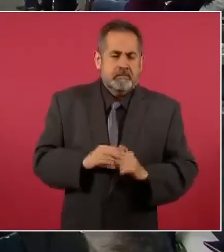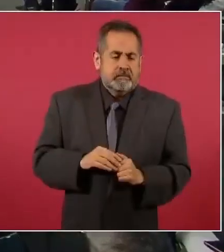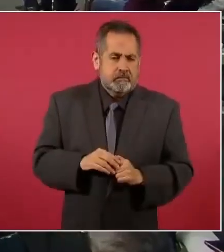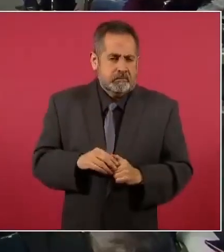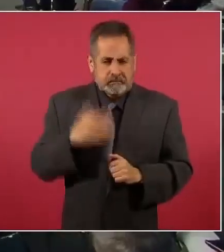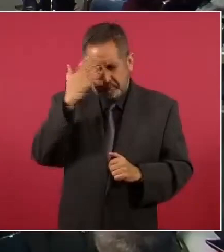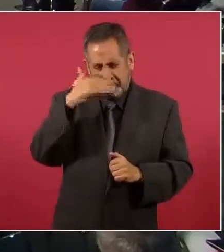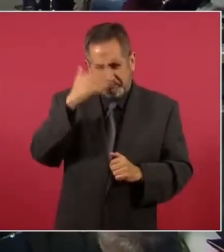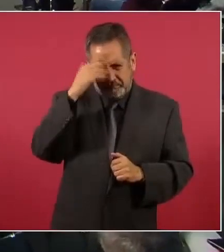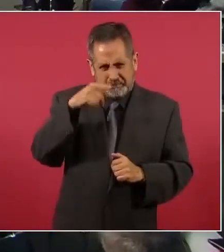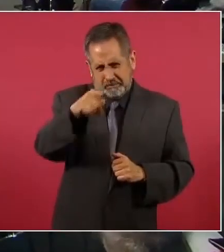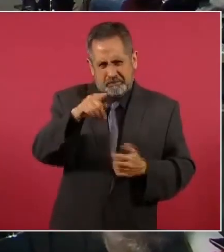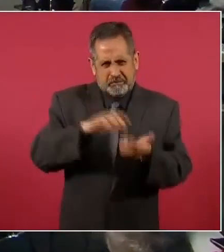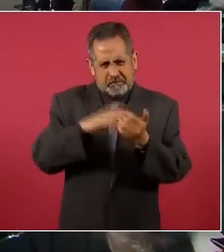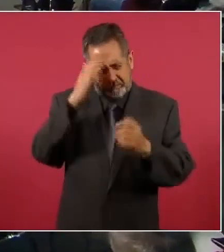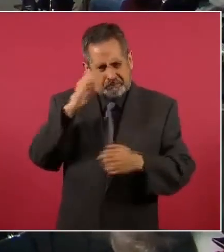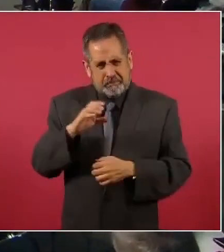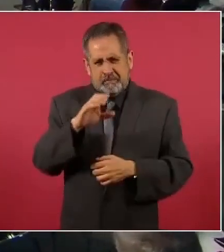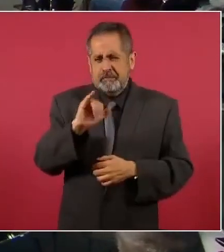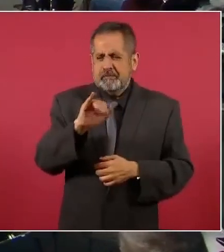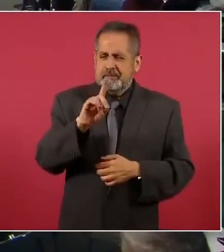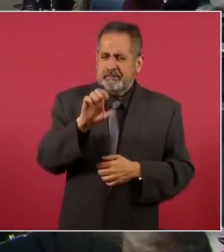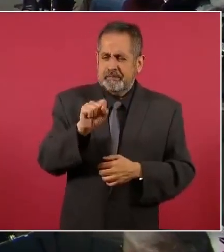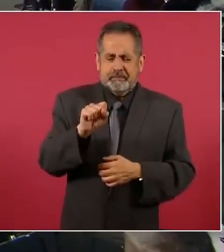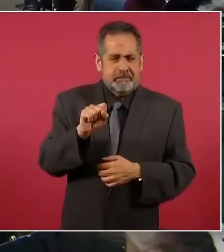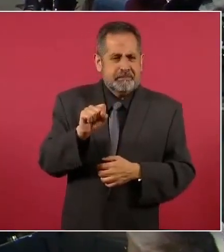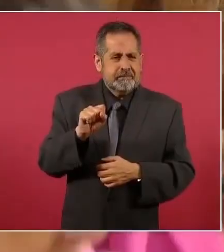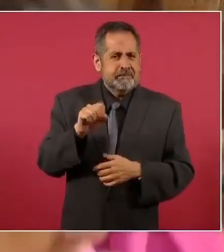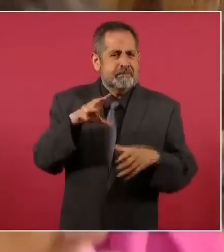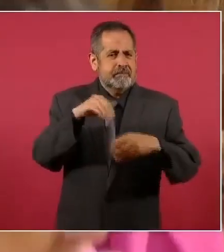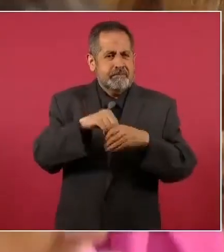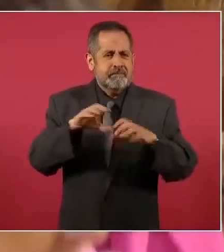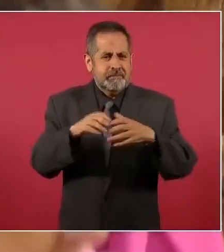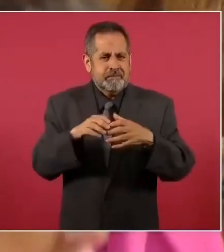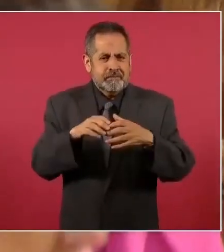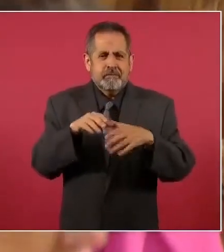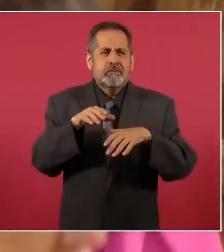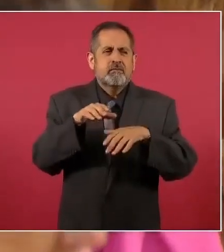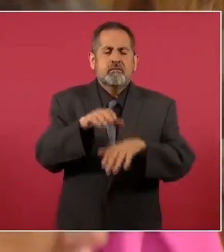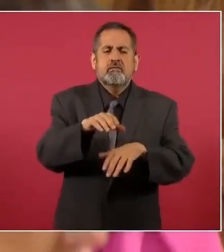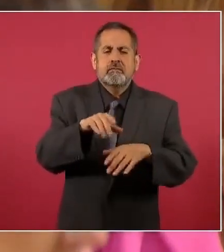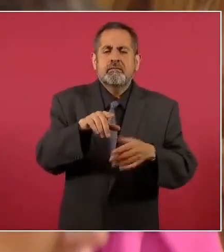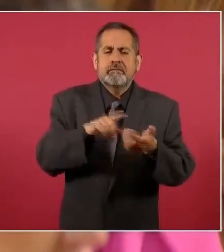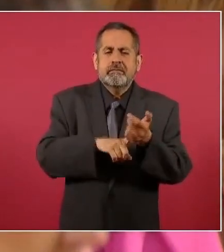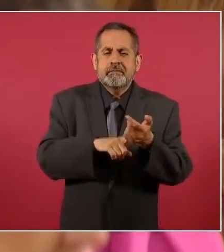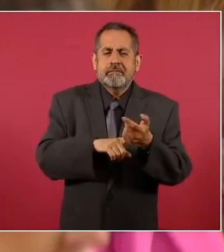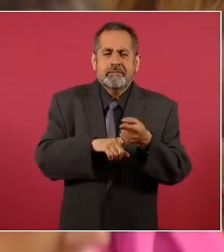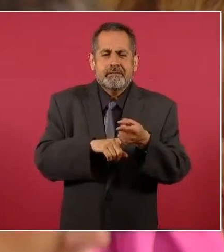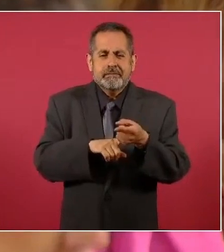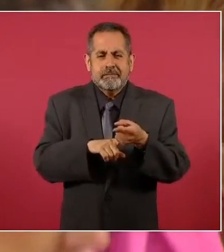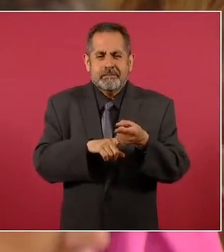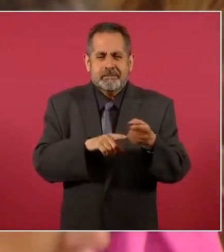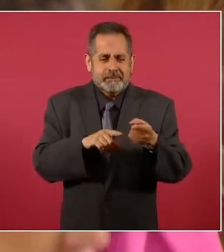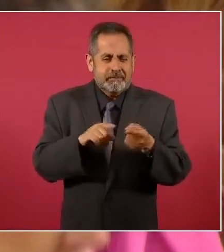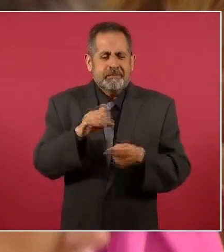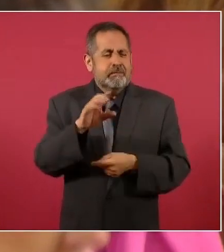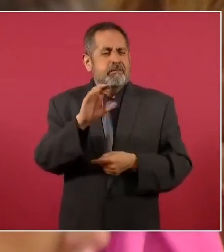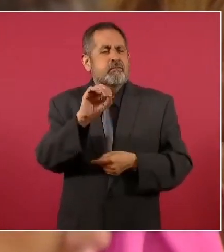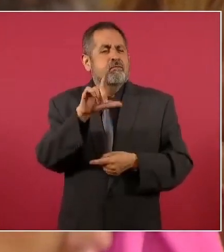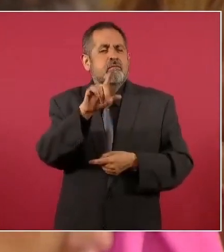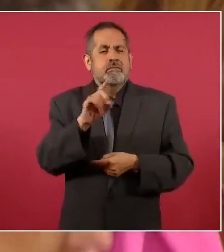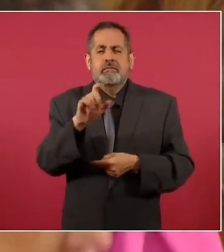Seguramente usted conoce el CIRES, el Centro de Instrumentación y Registro Sísmico, que es, está en la Colonia del Valle.